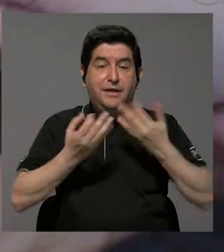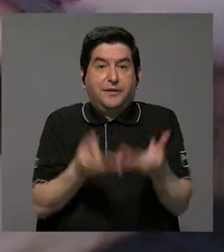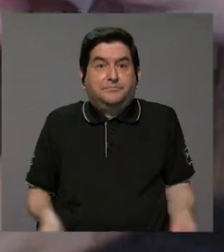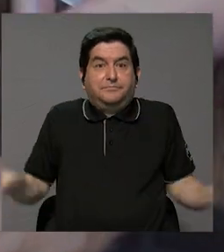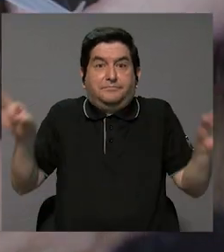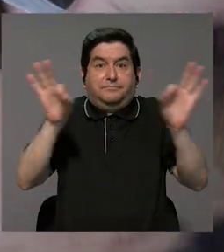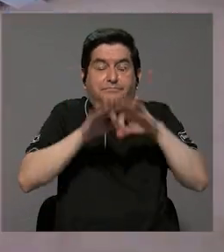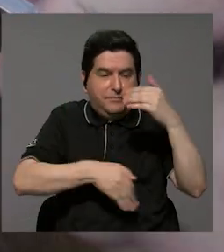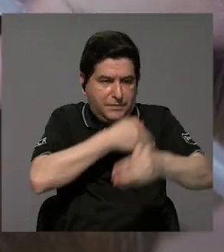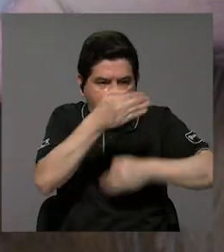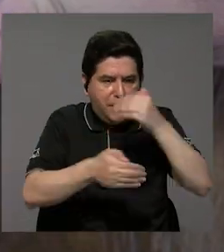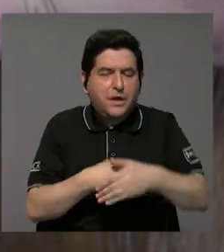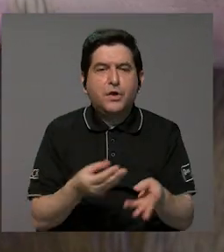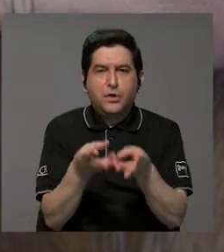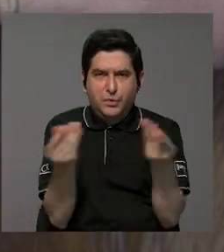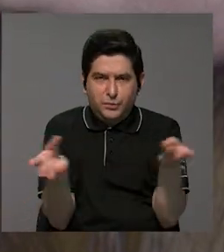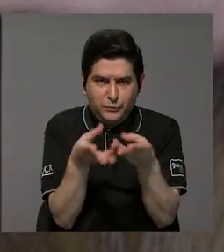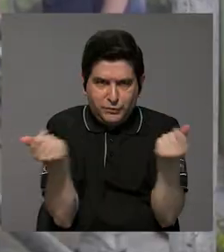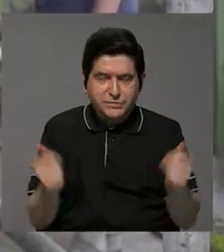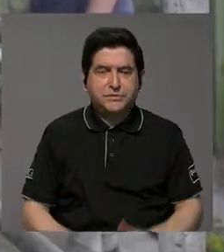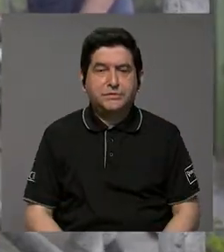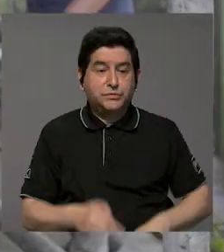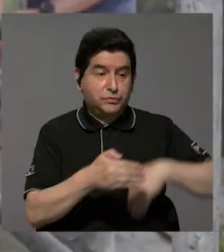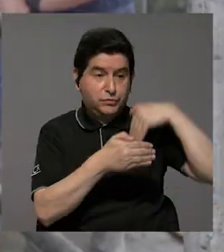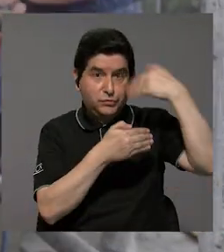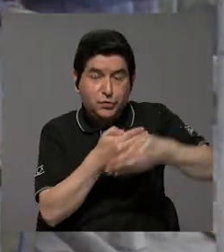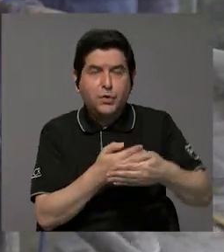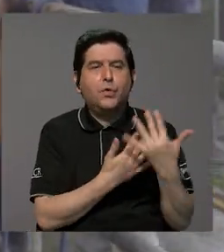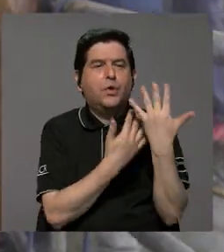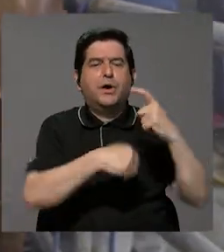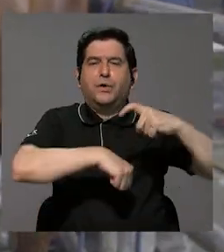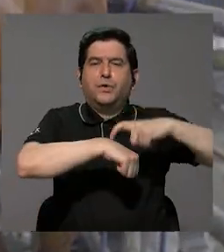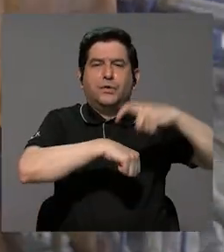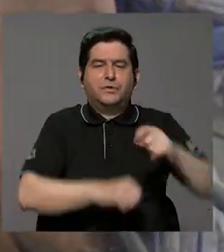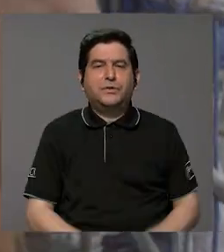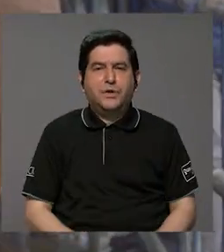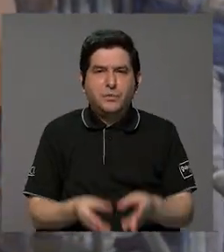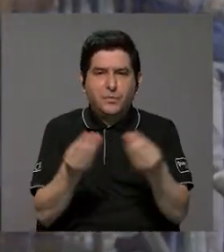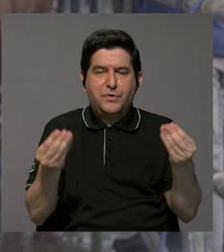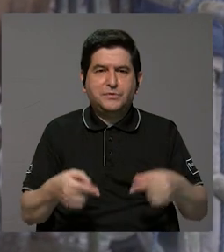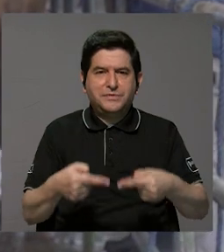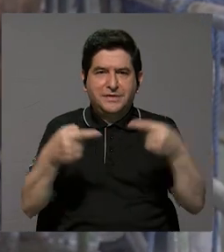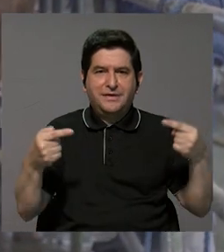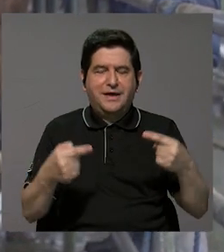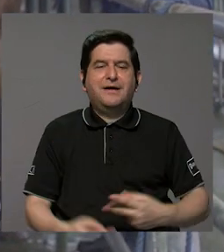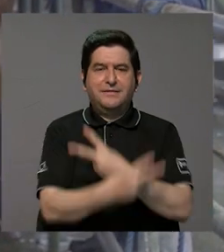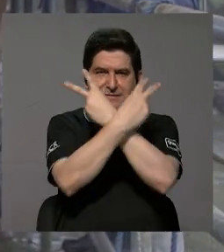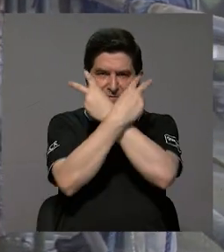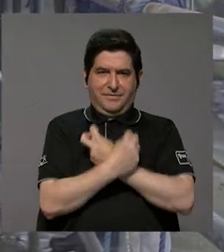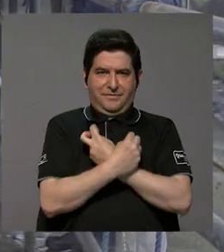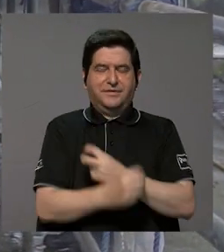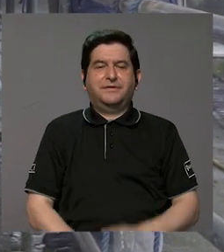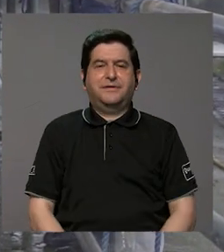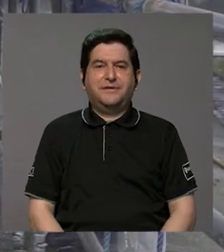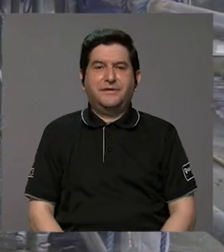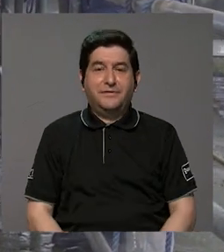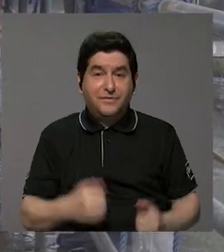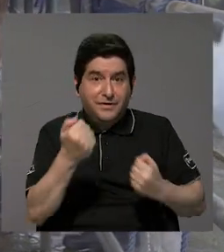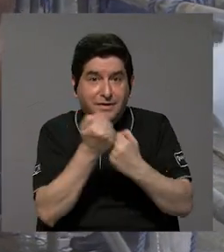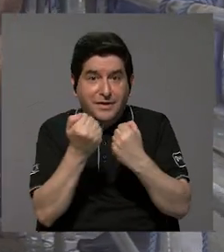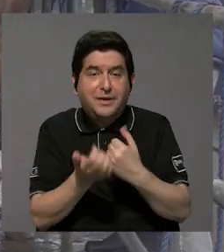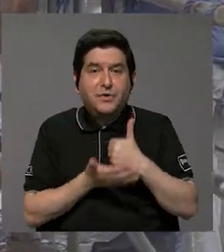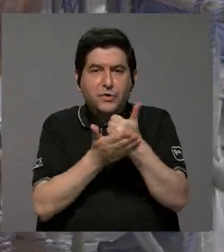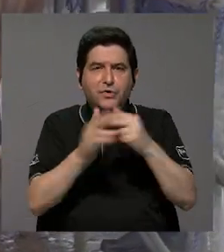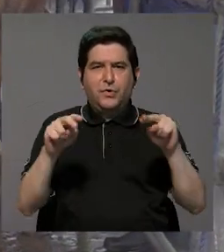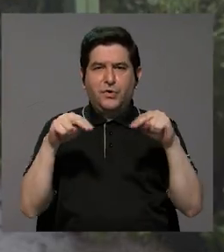animales imprescindibles del proceso de producción. Luego, se espera un tiempo para que generen anticuerpos, es decir, las aliadas